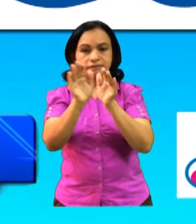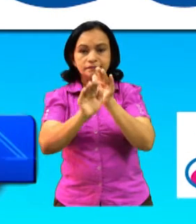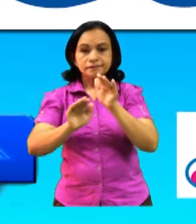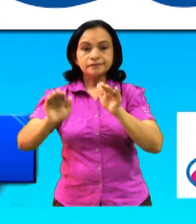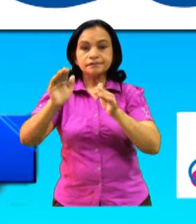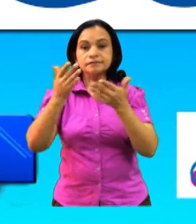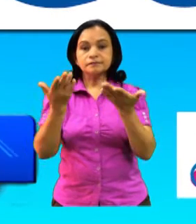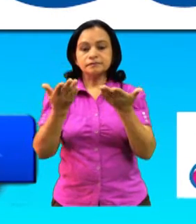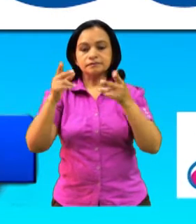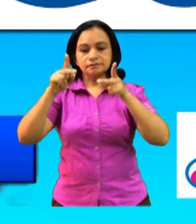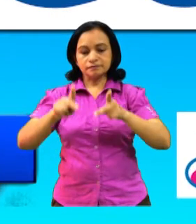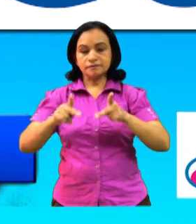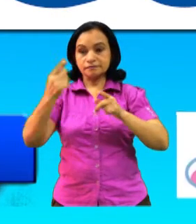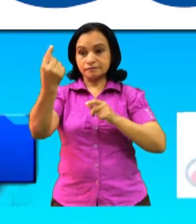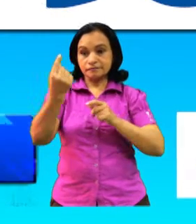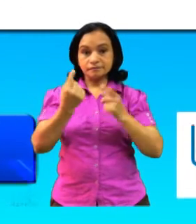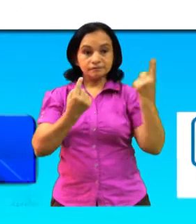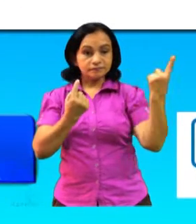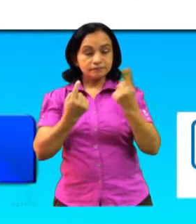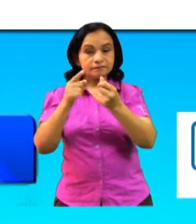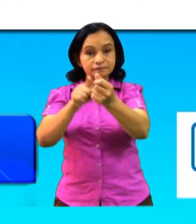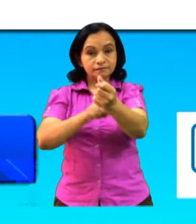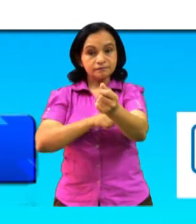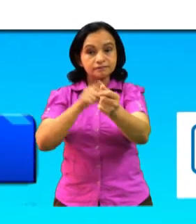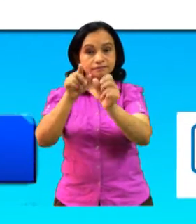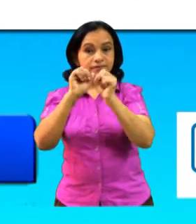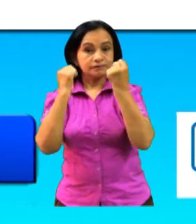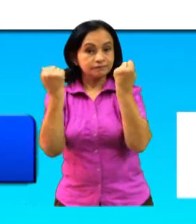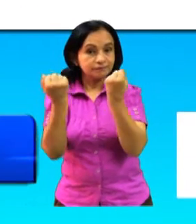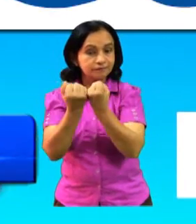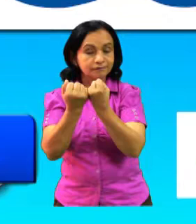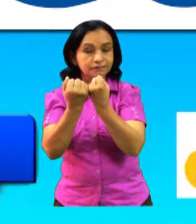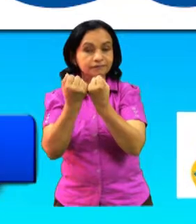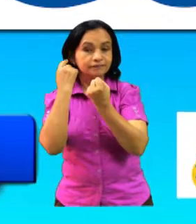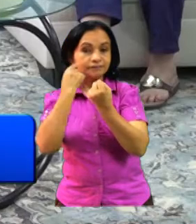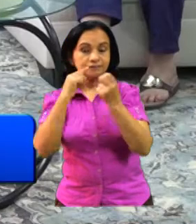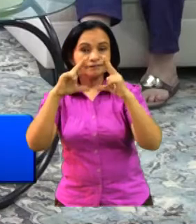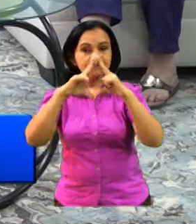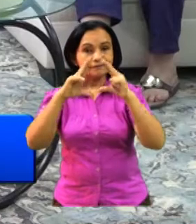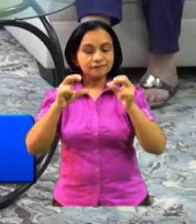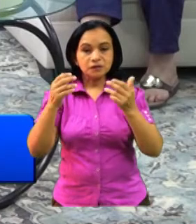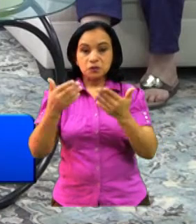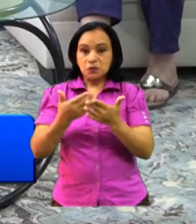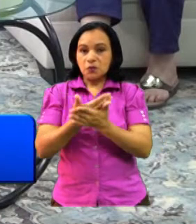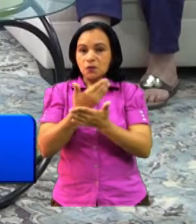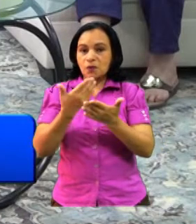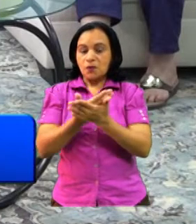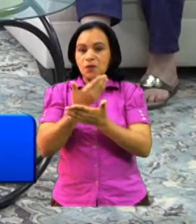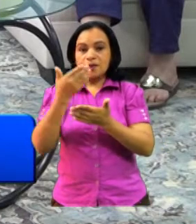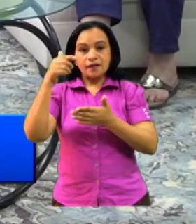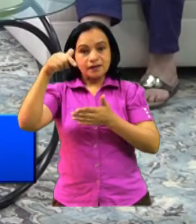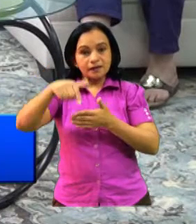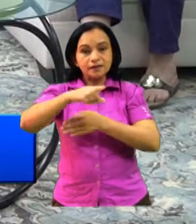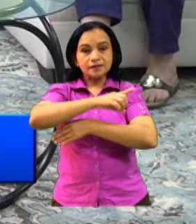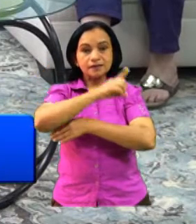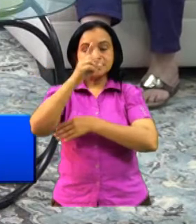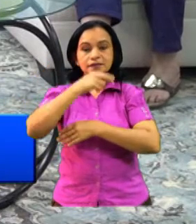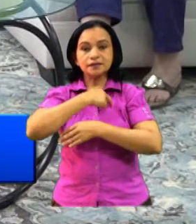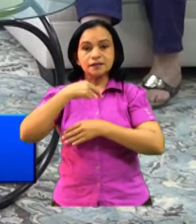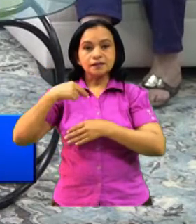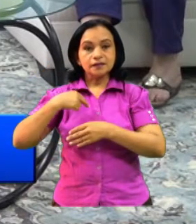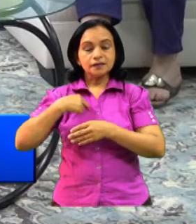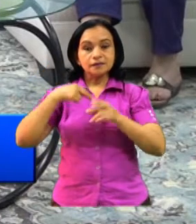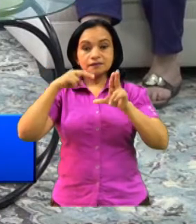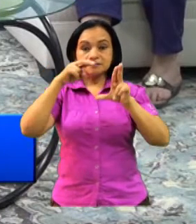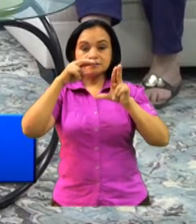preferencia la parte presencial, según nos mencionan los hermanos de la Asociación de Sordos de Nicaragua. Y lo novedoso es que en esta ocasión se está haciendo también